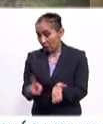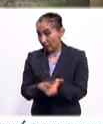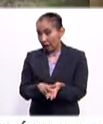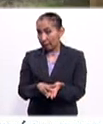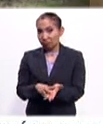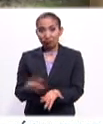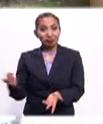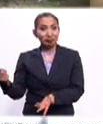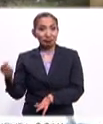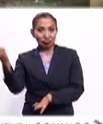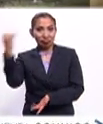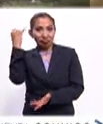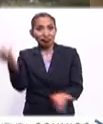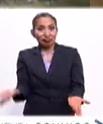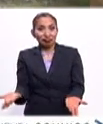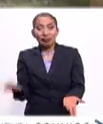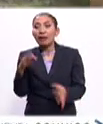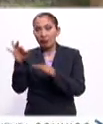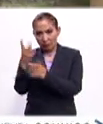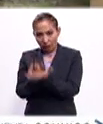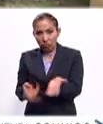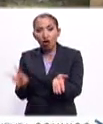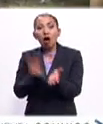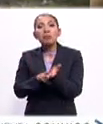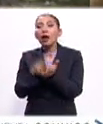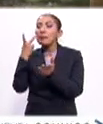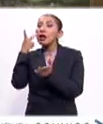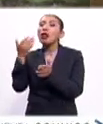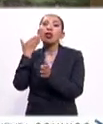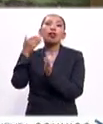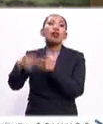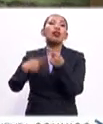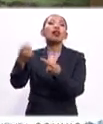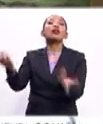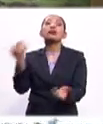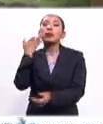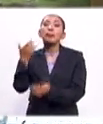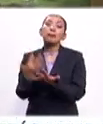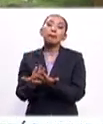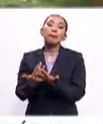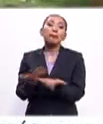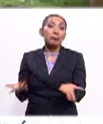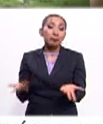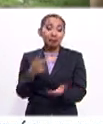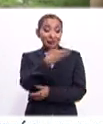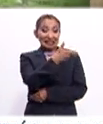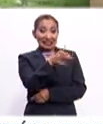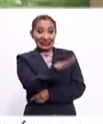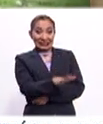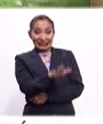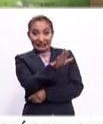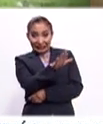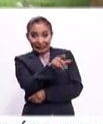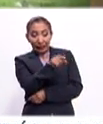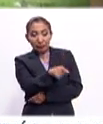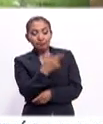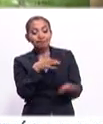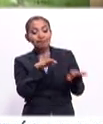ganar el doble? Pues sí, pues trabaja el doble, a ver cuánto duras, ¿no? La